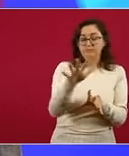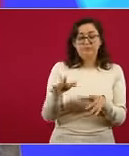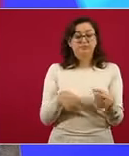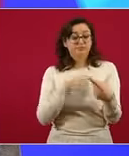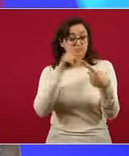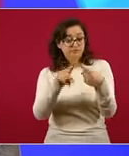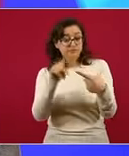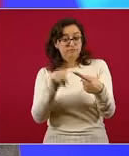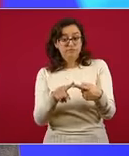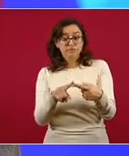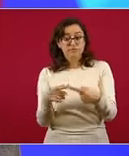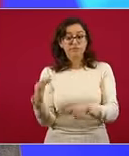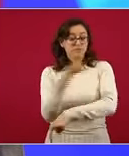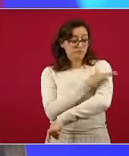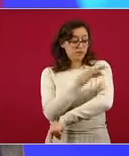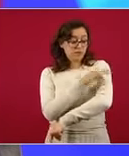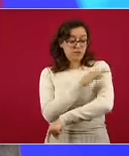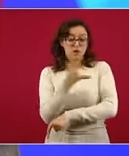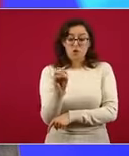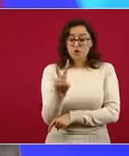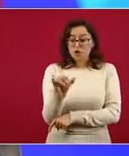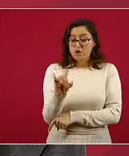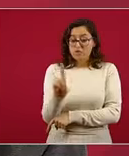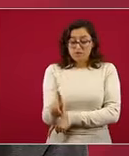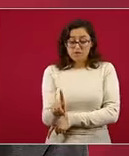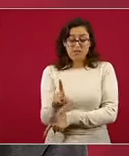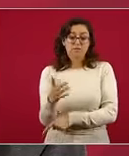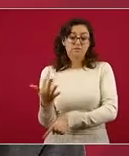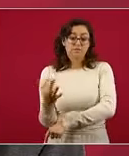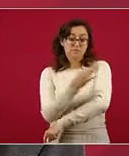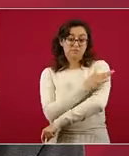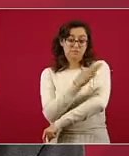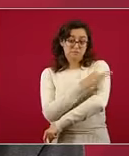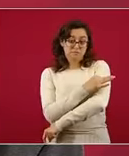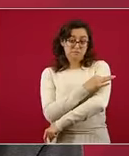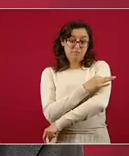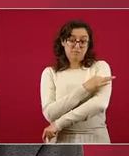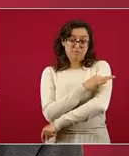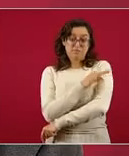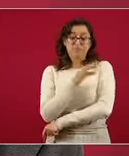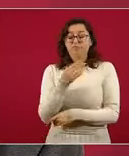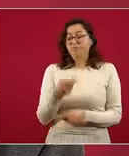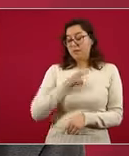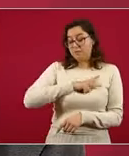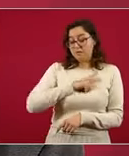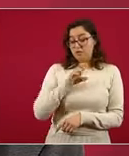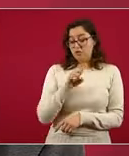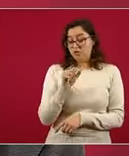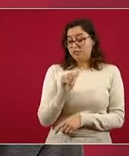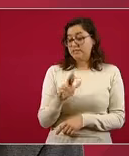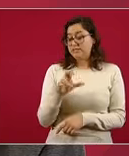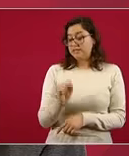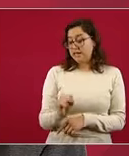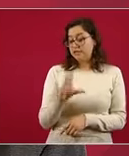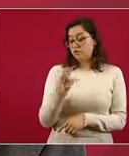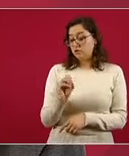es la vacuna contra COVID, o más formalmente dicha, contra el virus SARS-CoV-2 para